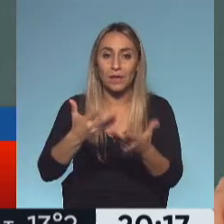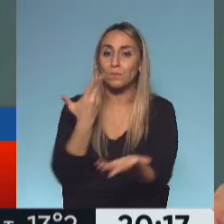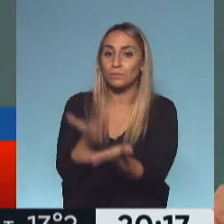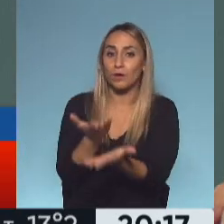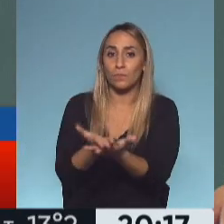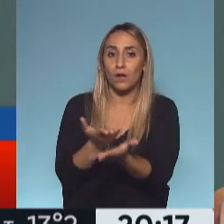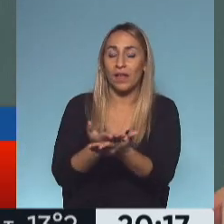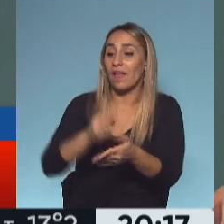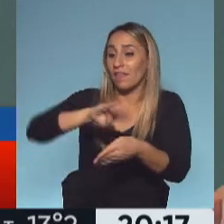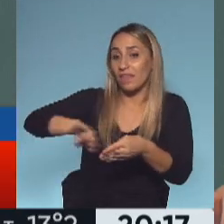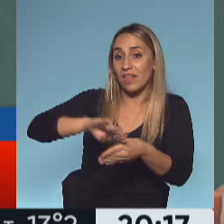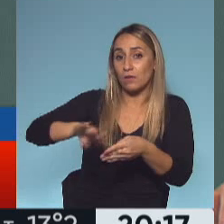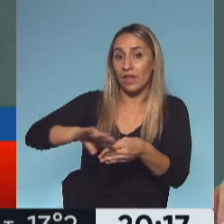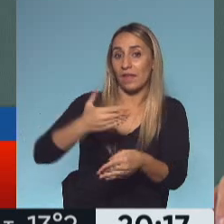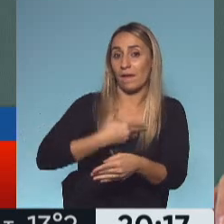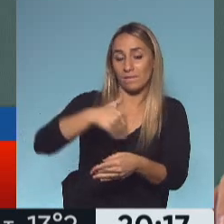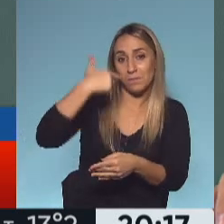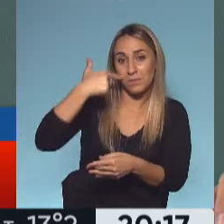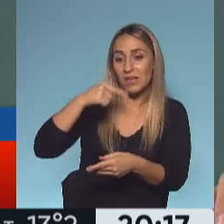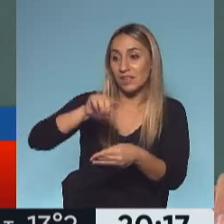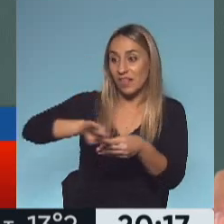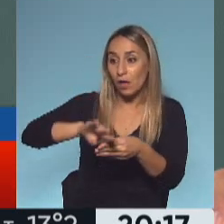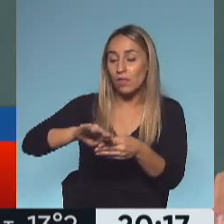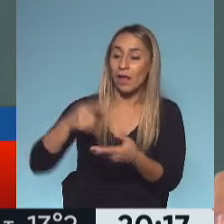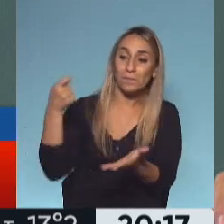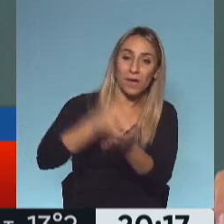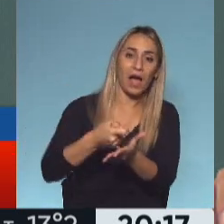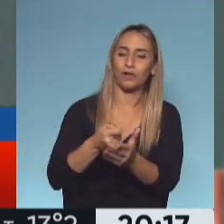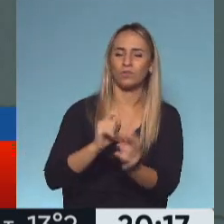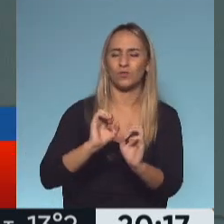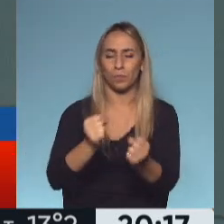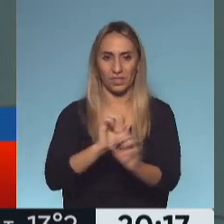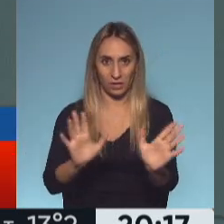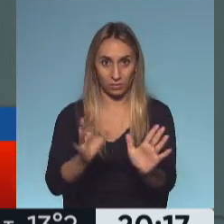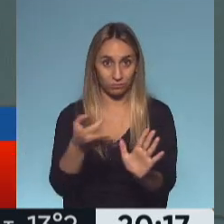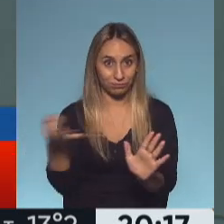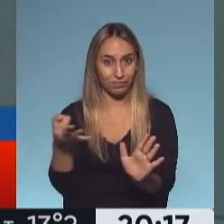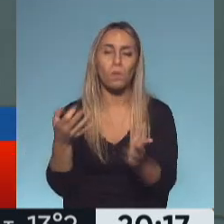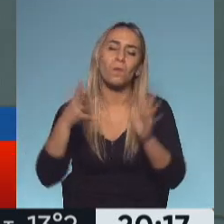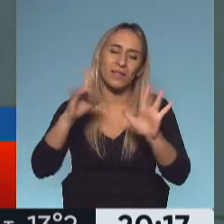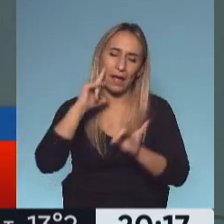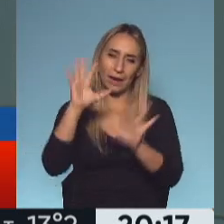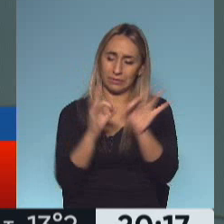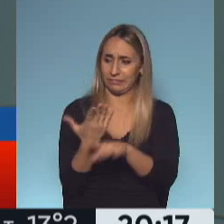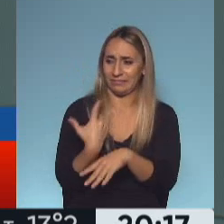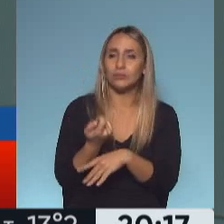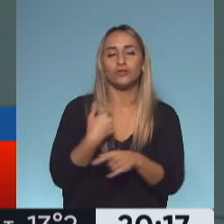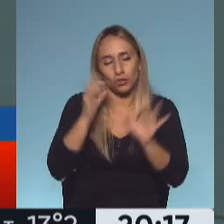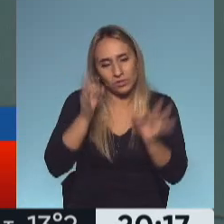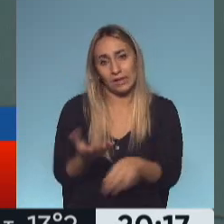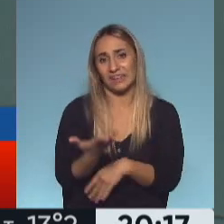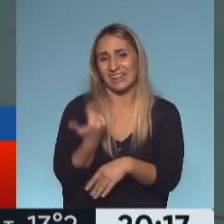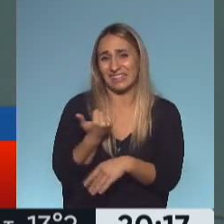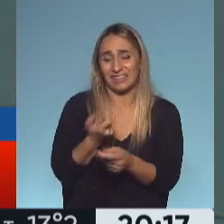deuda que Argentina tiene con el Fondo Monetario Internacional. Eso, por más que sea un análisis tal vez muy reciente, y soy consciente de eso,